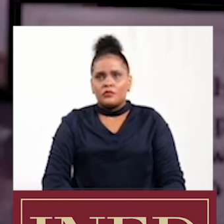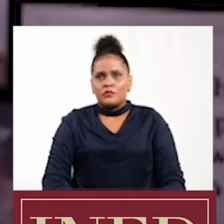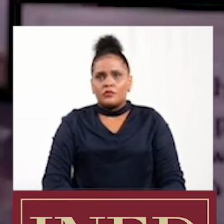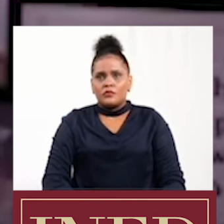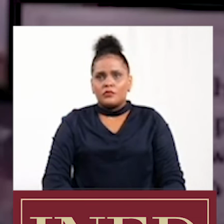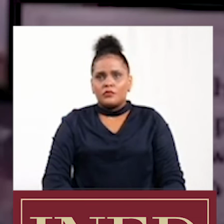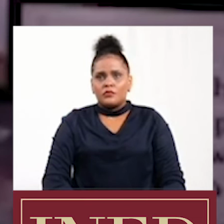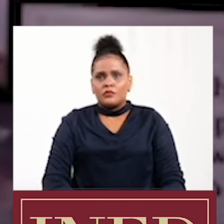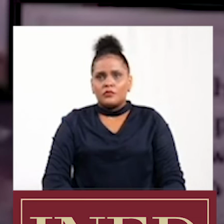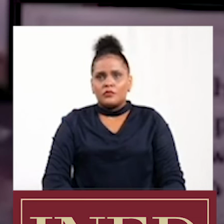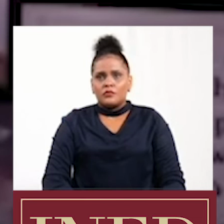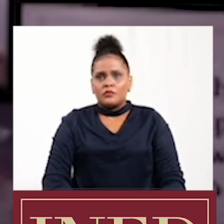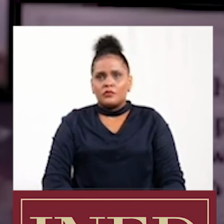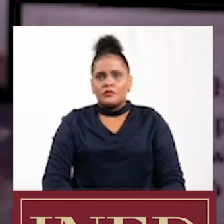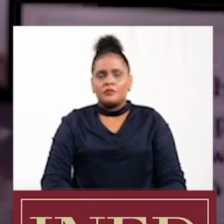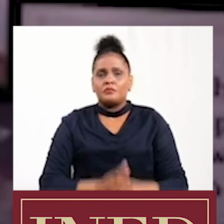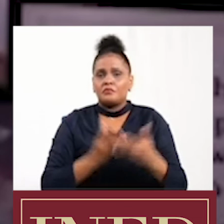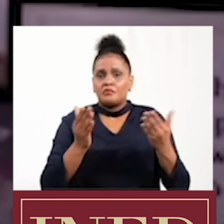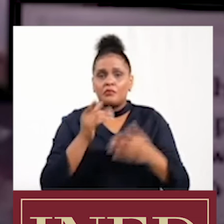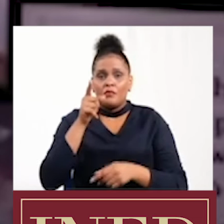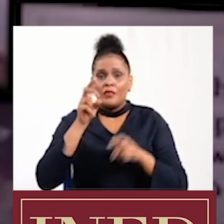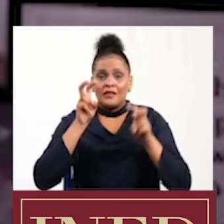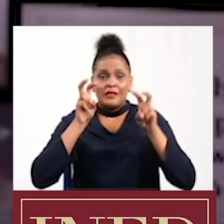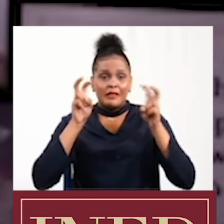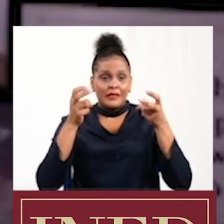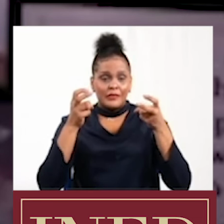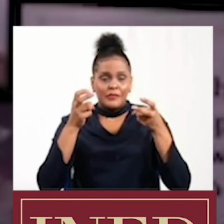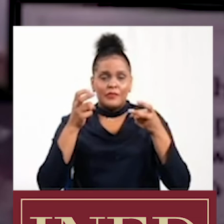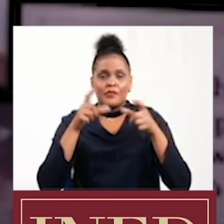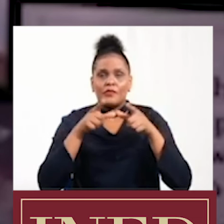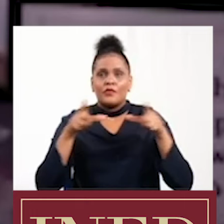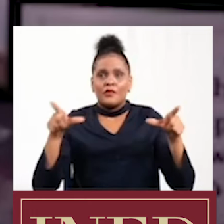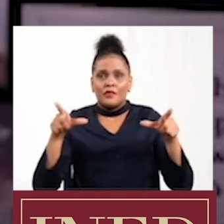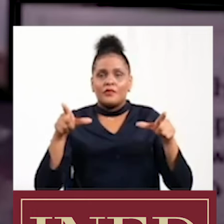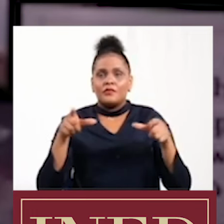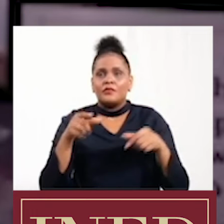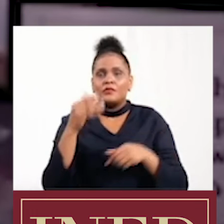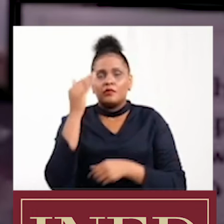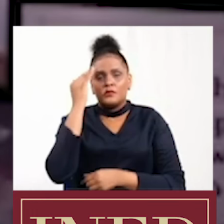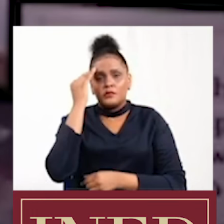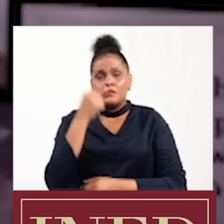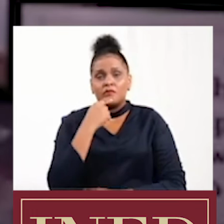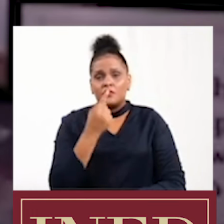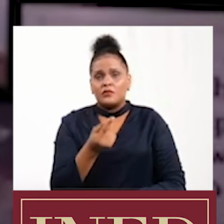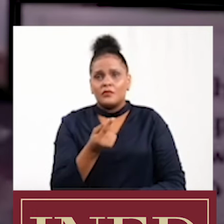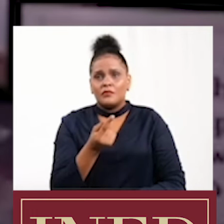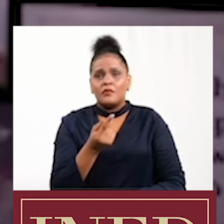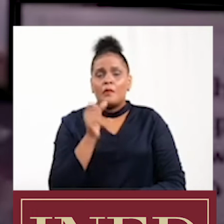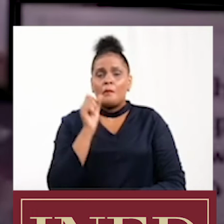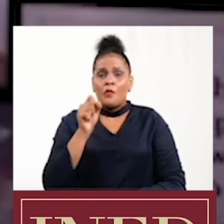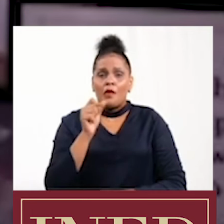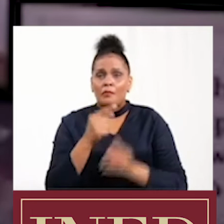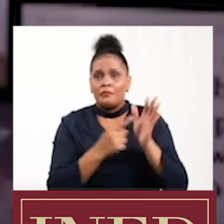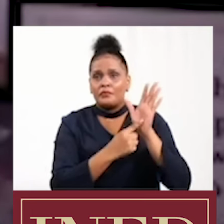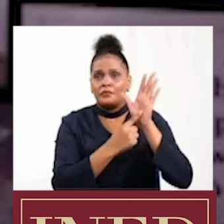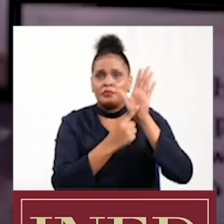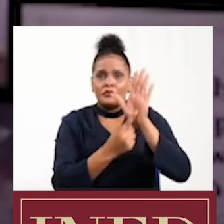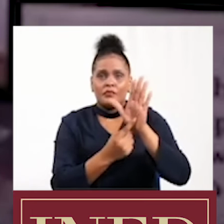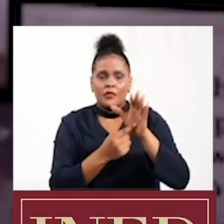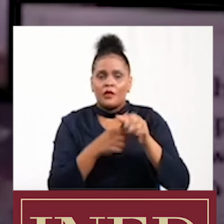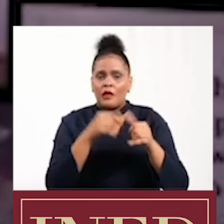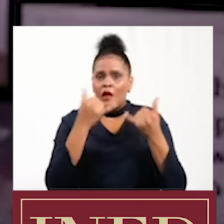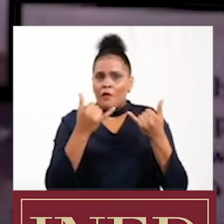yo diría que el tema local es el tema que menos explorado y si quiero señalar que no podría tener